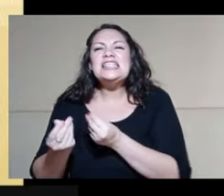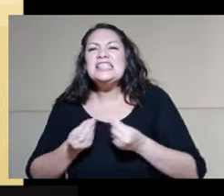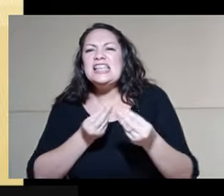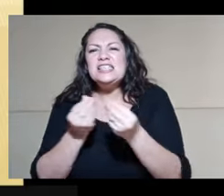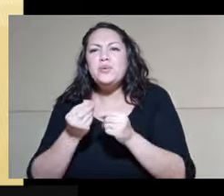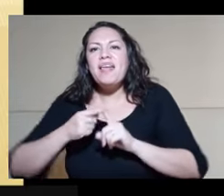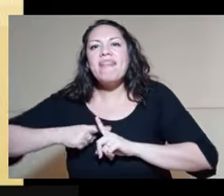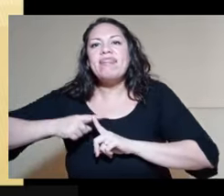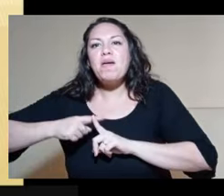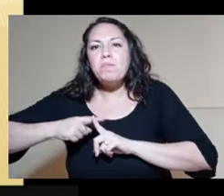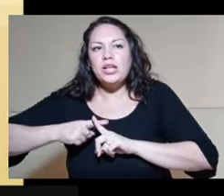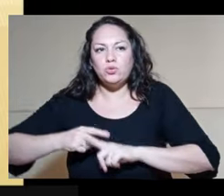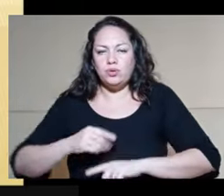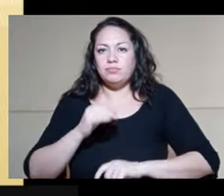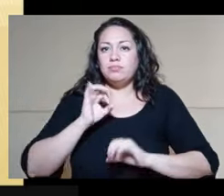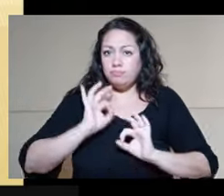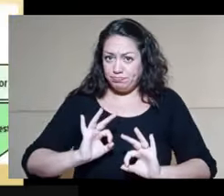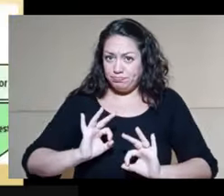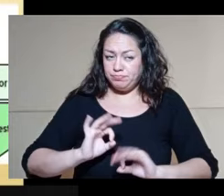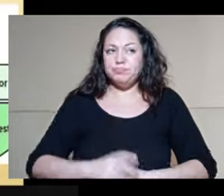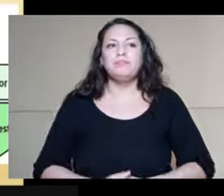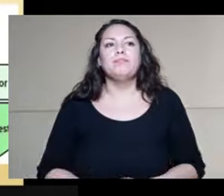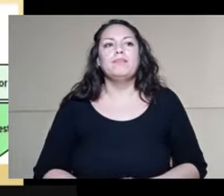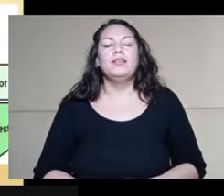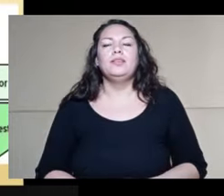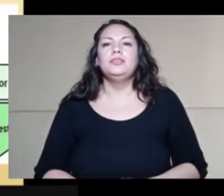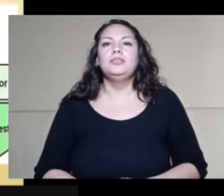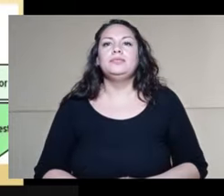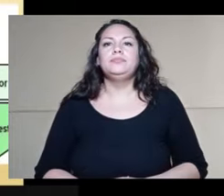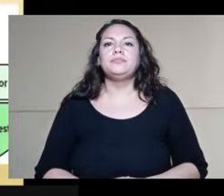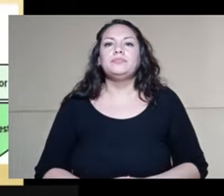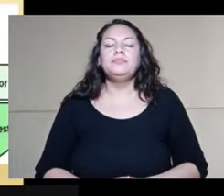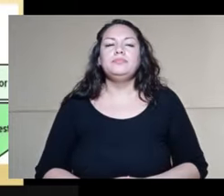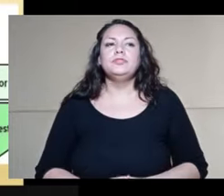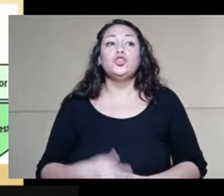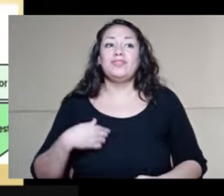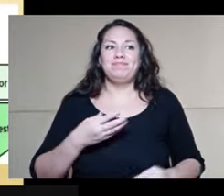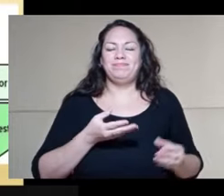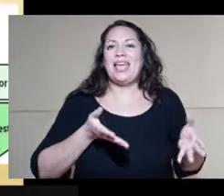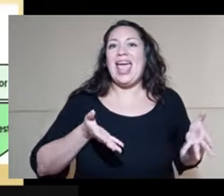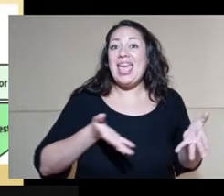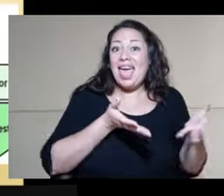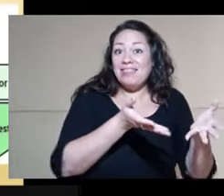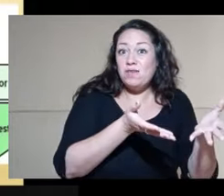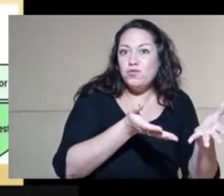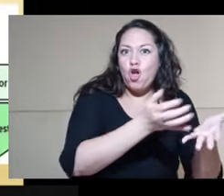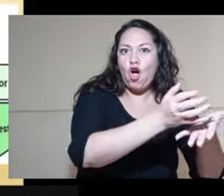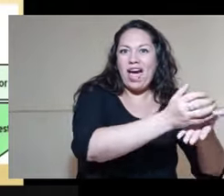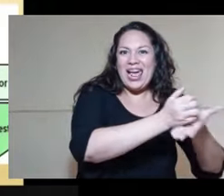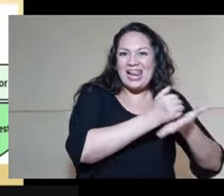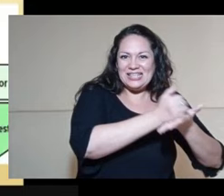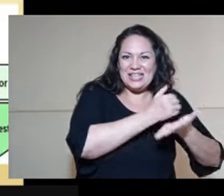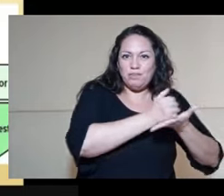termoestesia de la temperatura. ¿Está? Bien. Entonces hasta ahí llegamos que tenemos el estímulo que